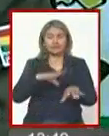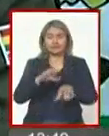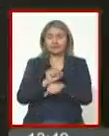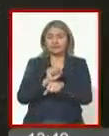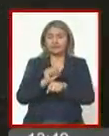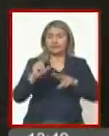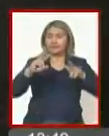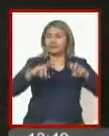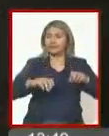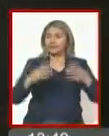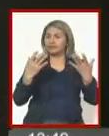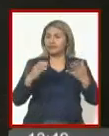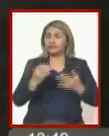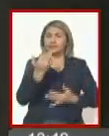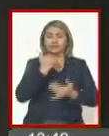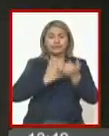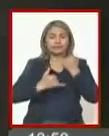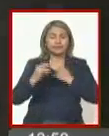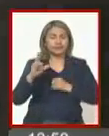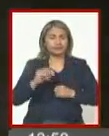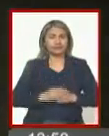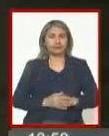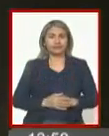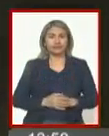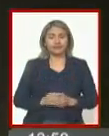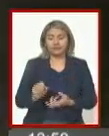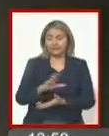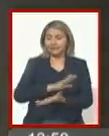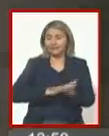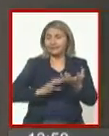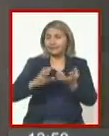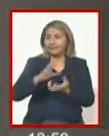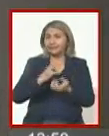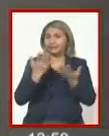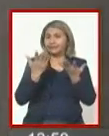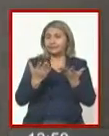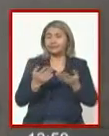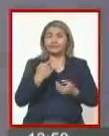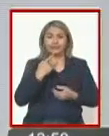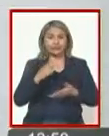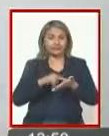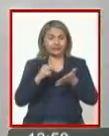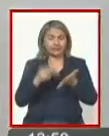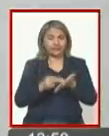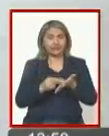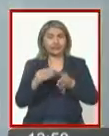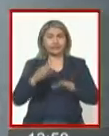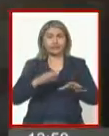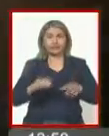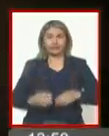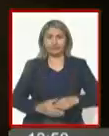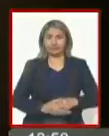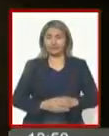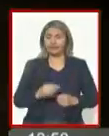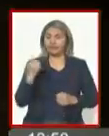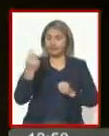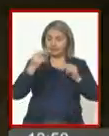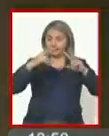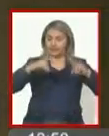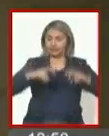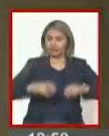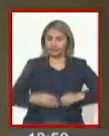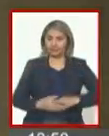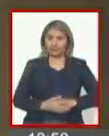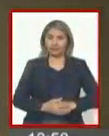de investigación. No queremos equivocarnos. La complejidad del caso amerita de que se haga una